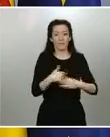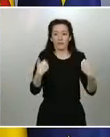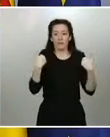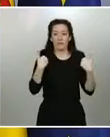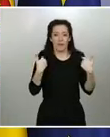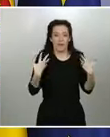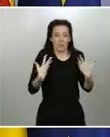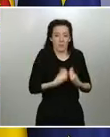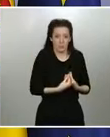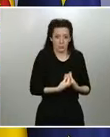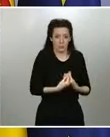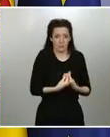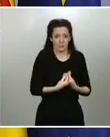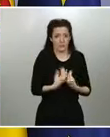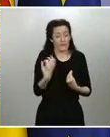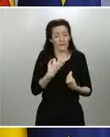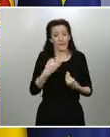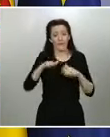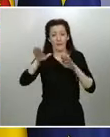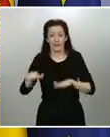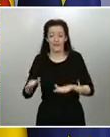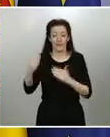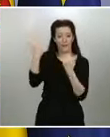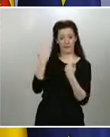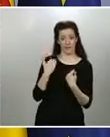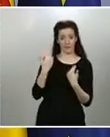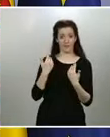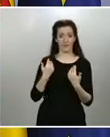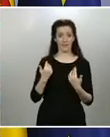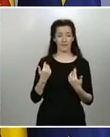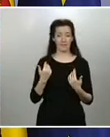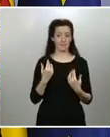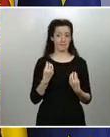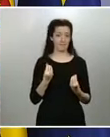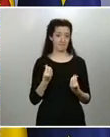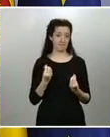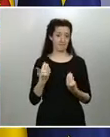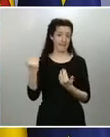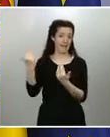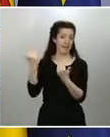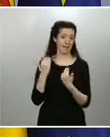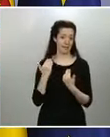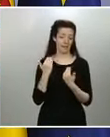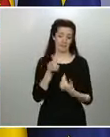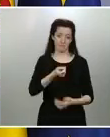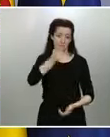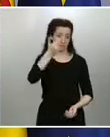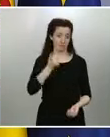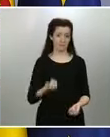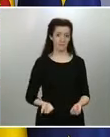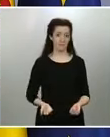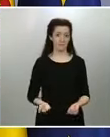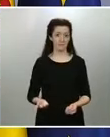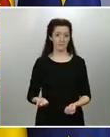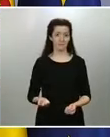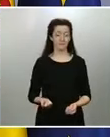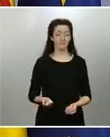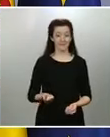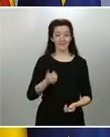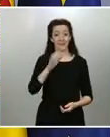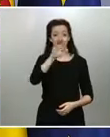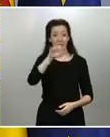demasiado lo tanto allá donde el partido popular está gobernando necesitan de este instrumento jurídico